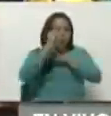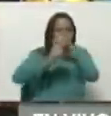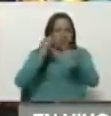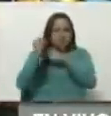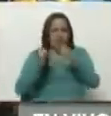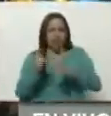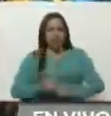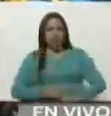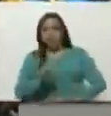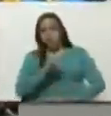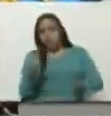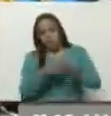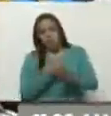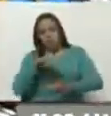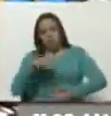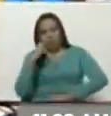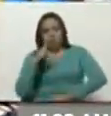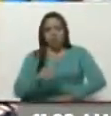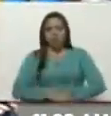soviéticos